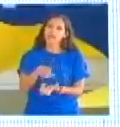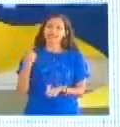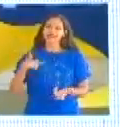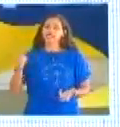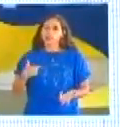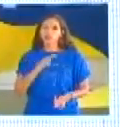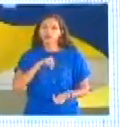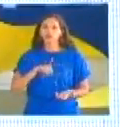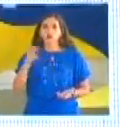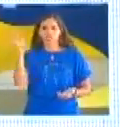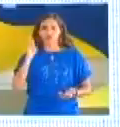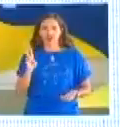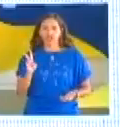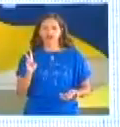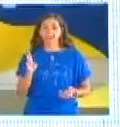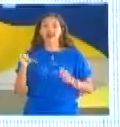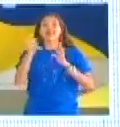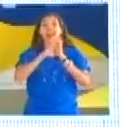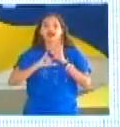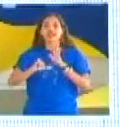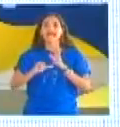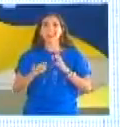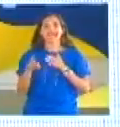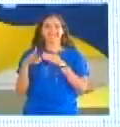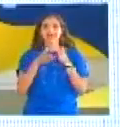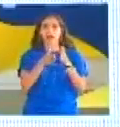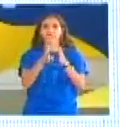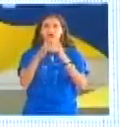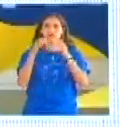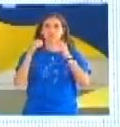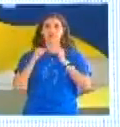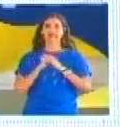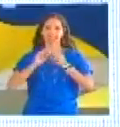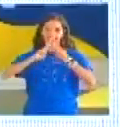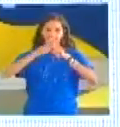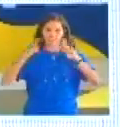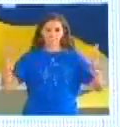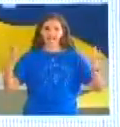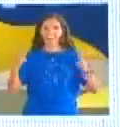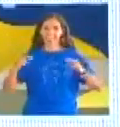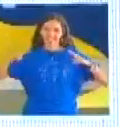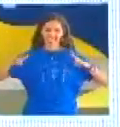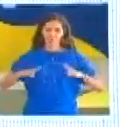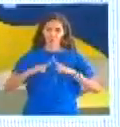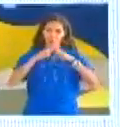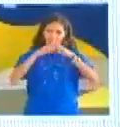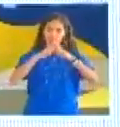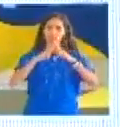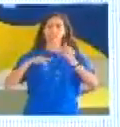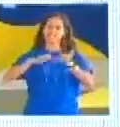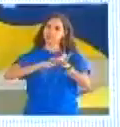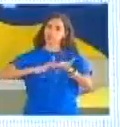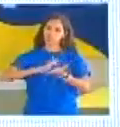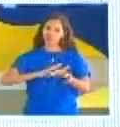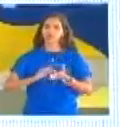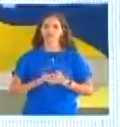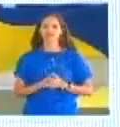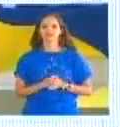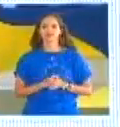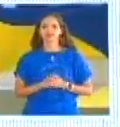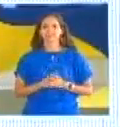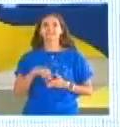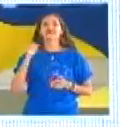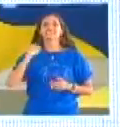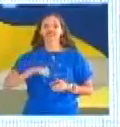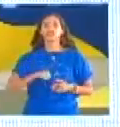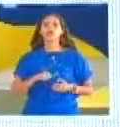tenemos los venezolanos. La constituyente es el camino a la paz, al reencuentro, a la reconciliación. Sí lo